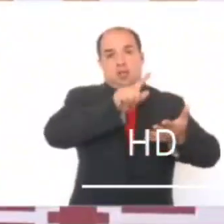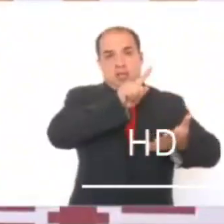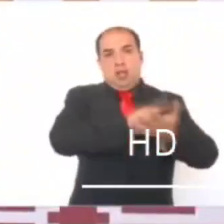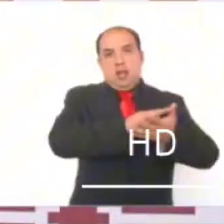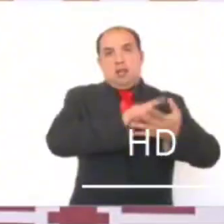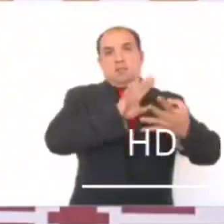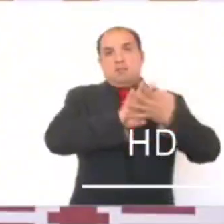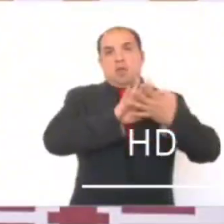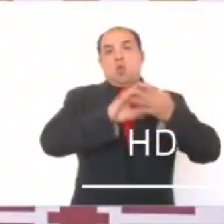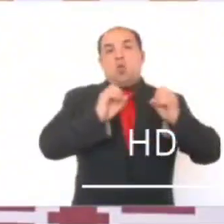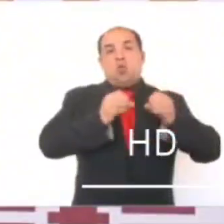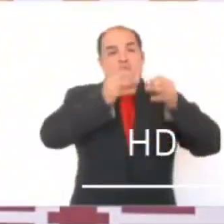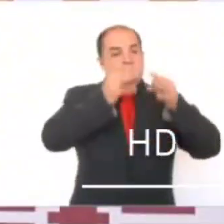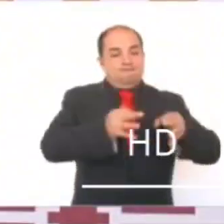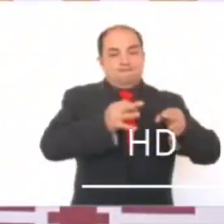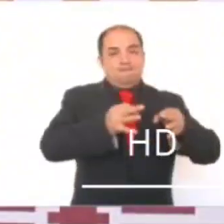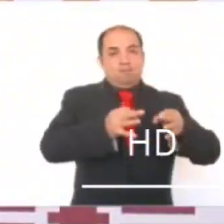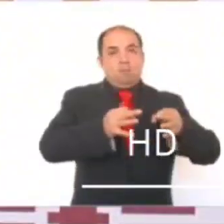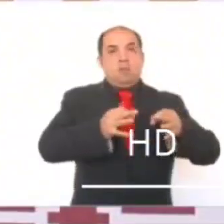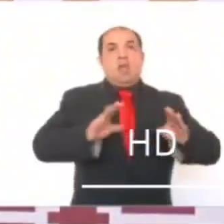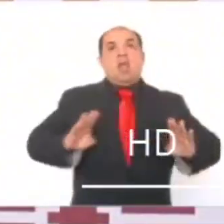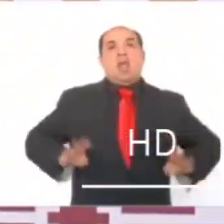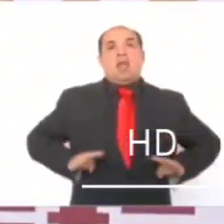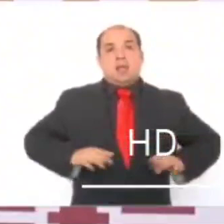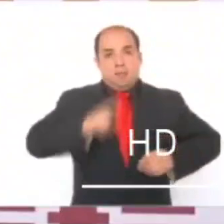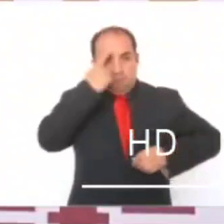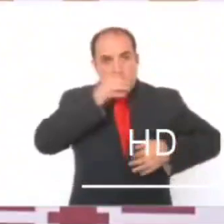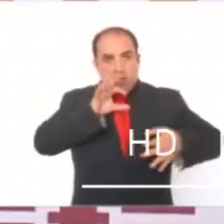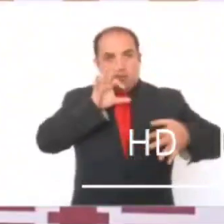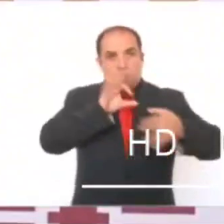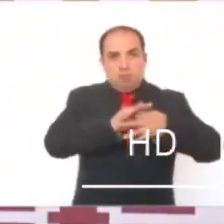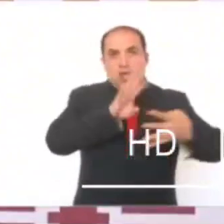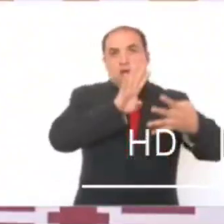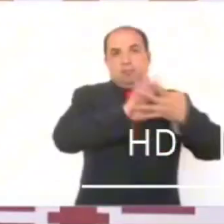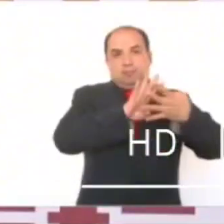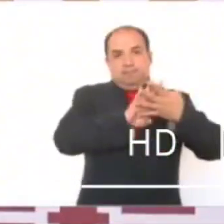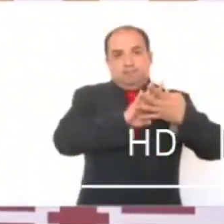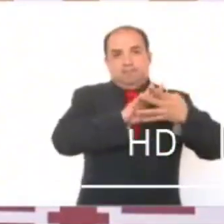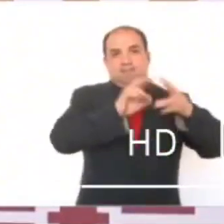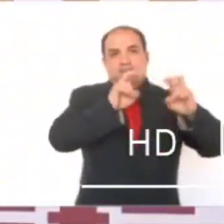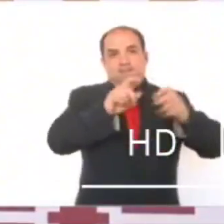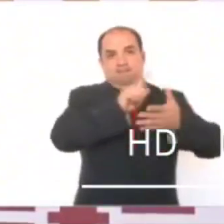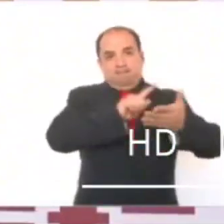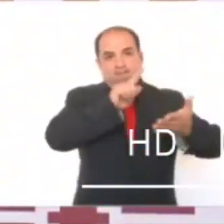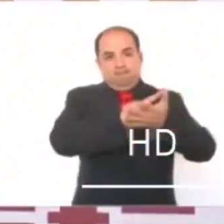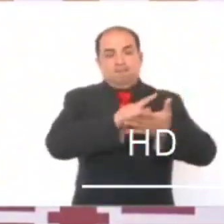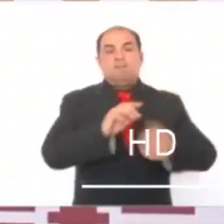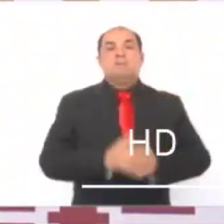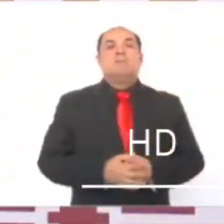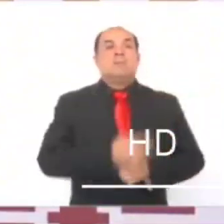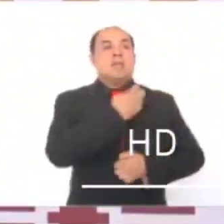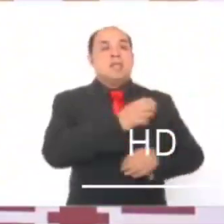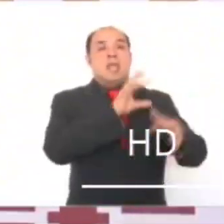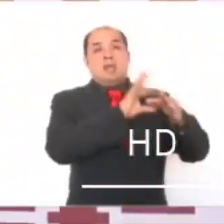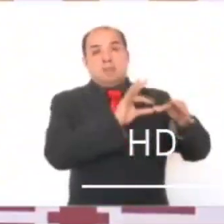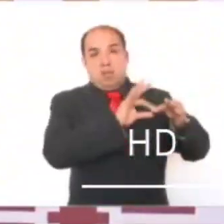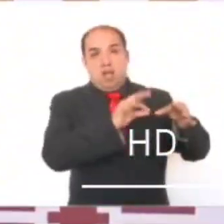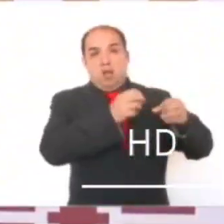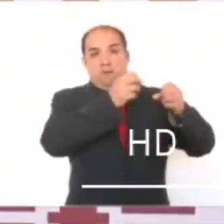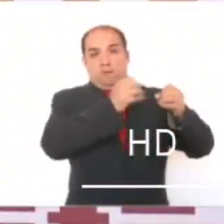era adecuada la conducta al tipo penal. Estos argumentos